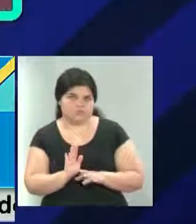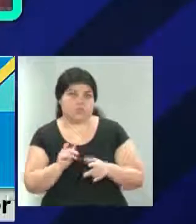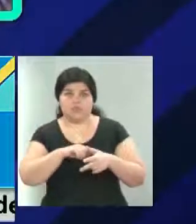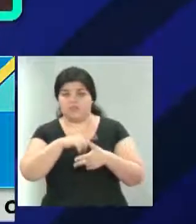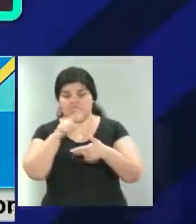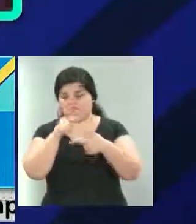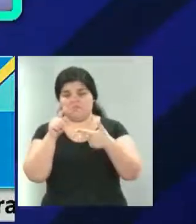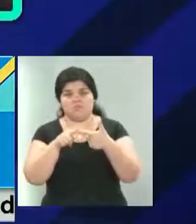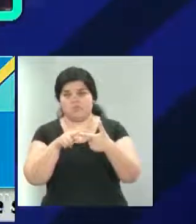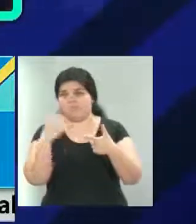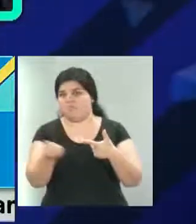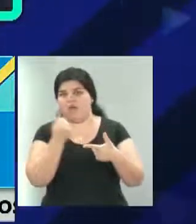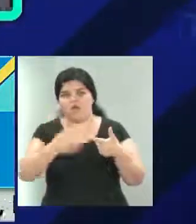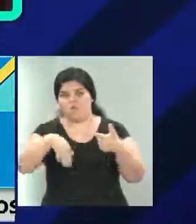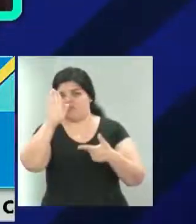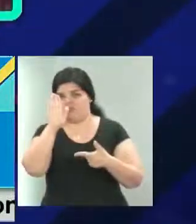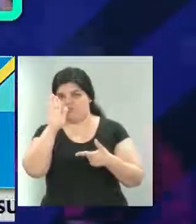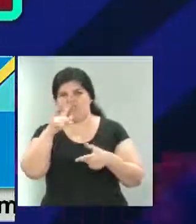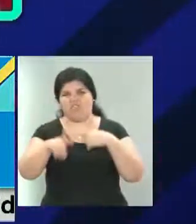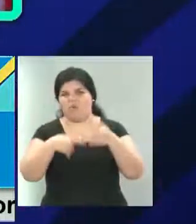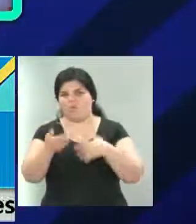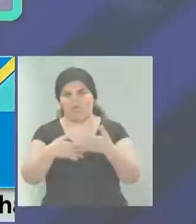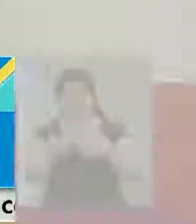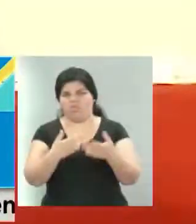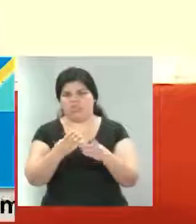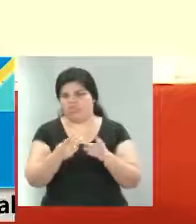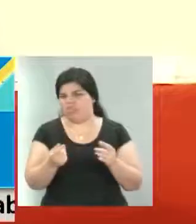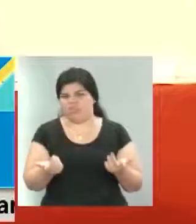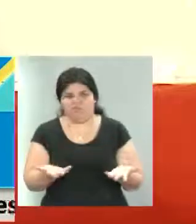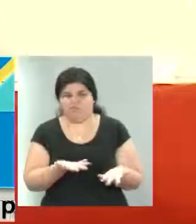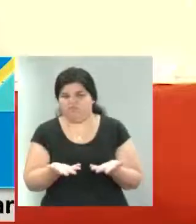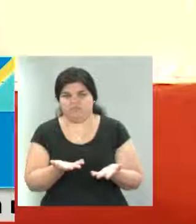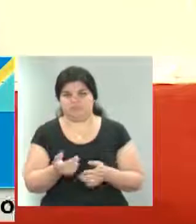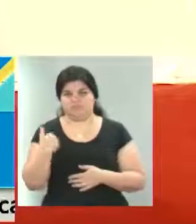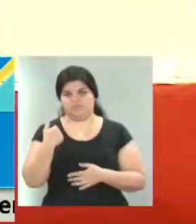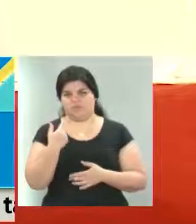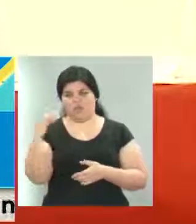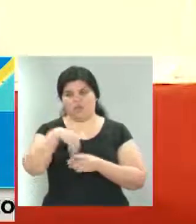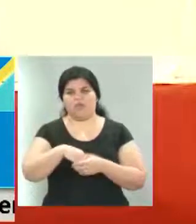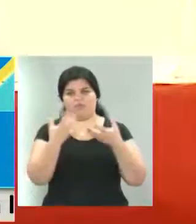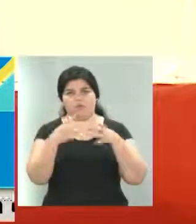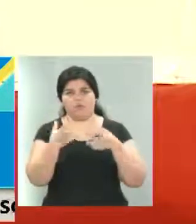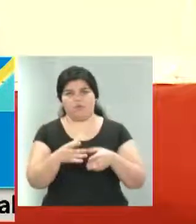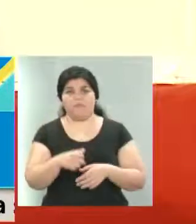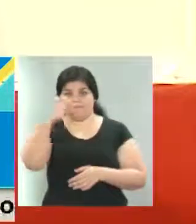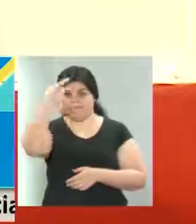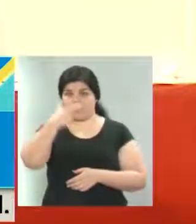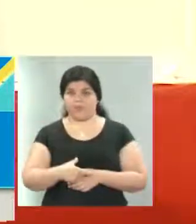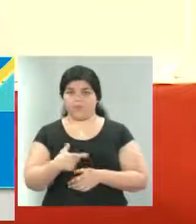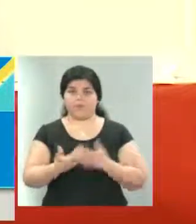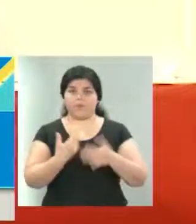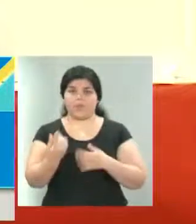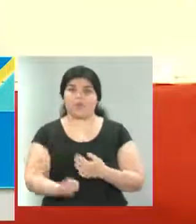de ahí en más todo. Uh-huh. Yo sí creo que... esto lo digo como gente del fútbol. Si hay un jugador que esté lesionado, no